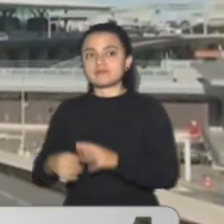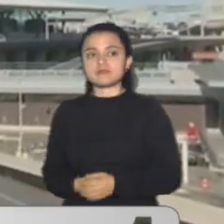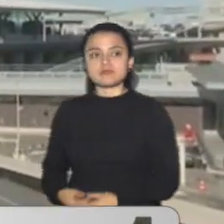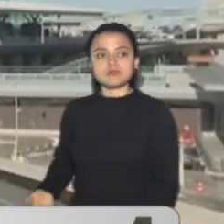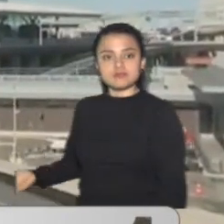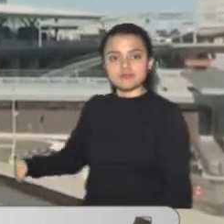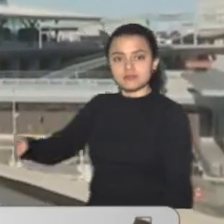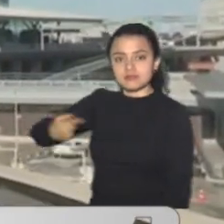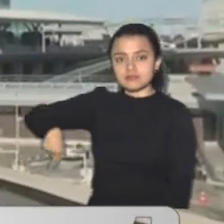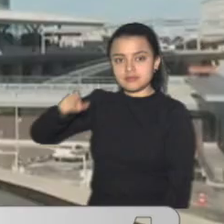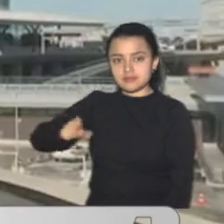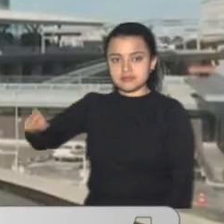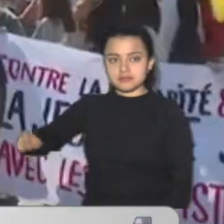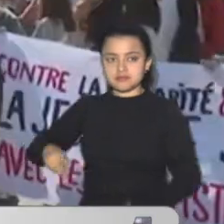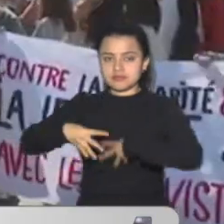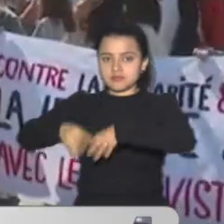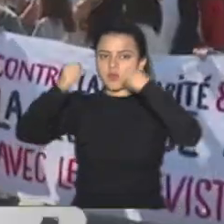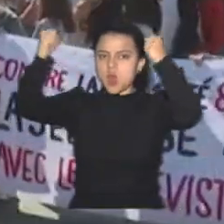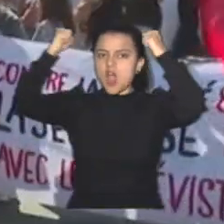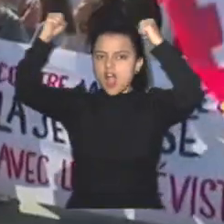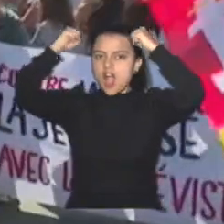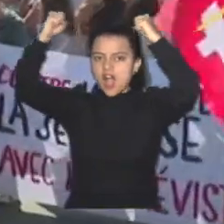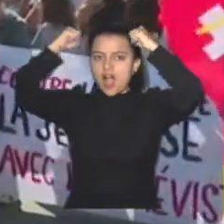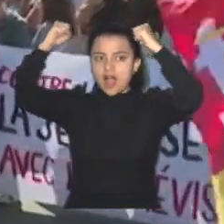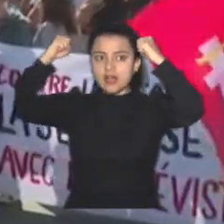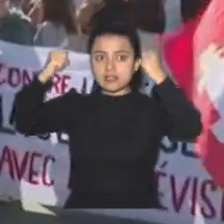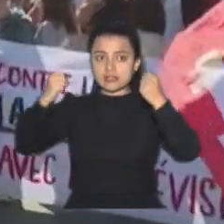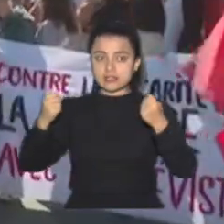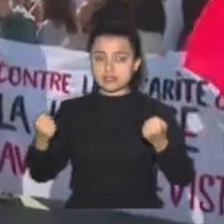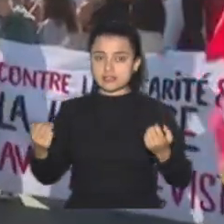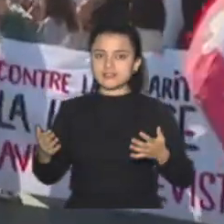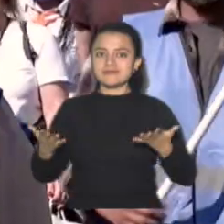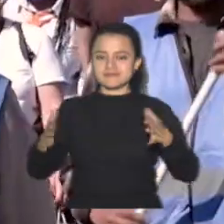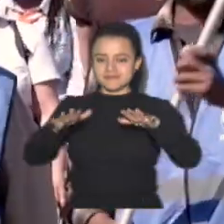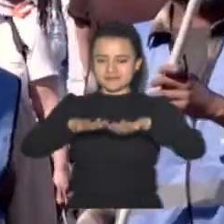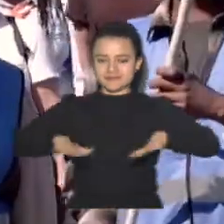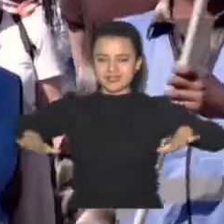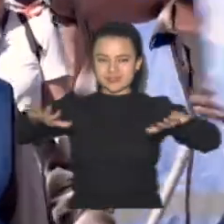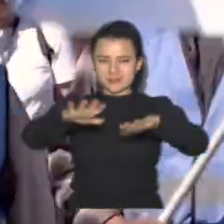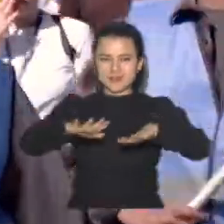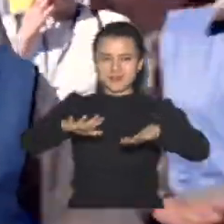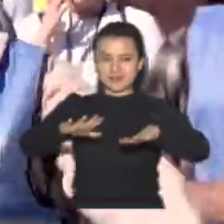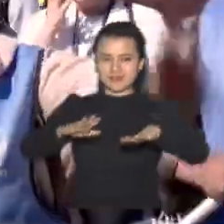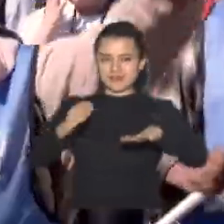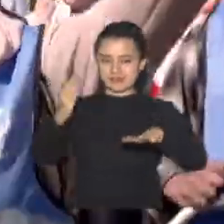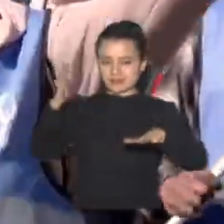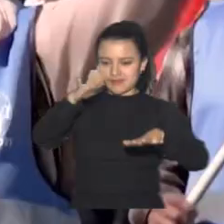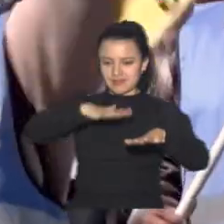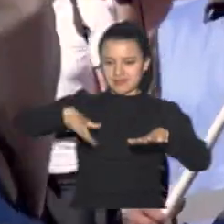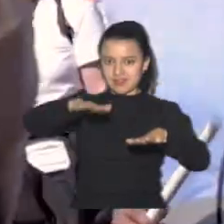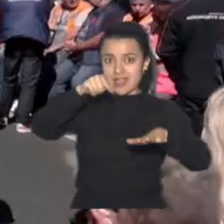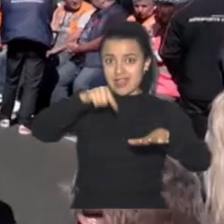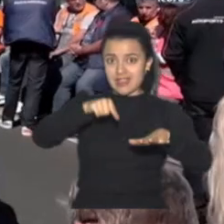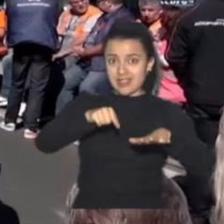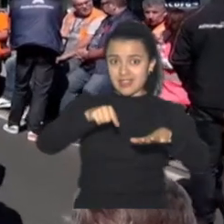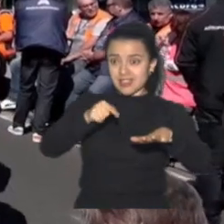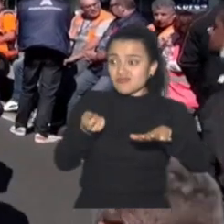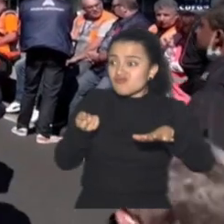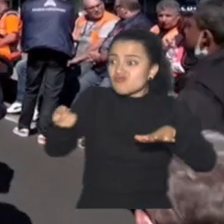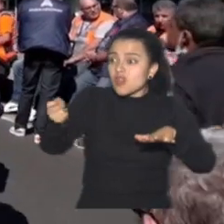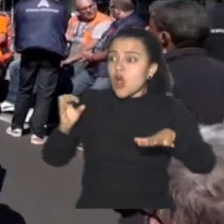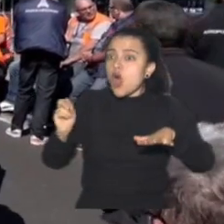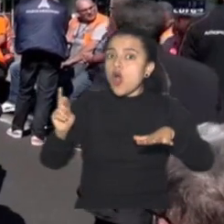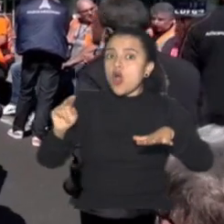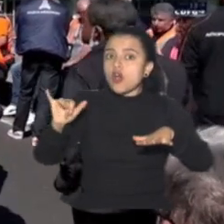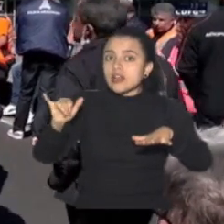empleados realizaron manifestaciones en una de las terminales del aeropuerto el charles de gaulle y se extendieron a una del aeropuerto de orly ubicada en